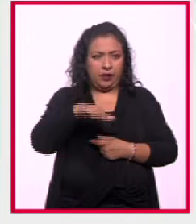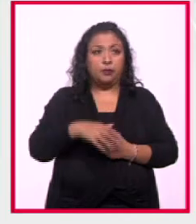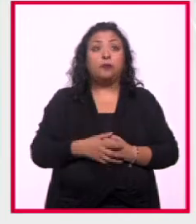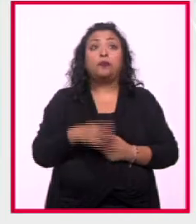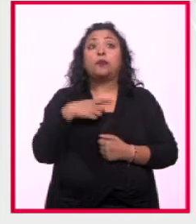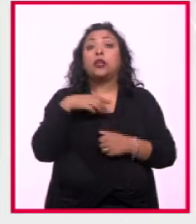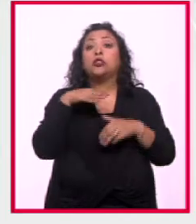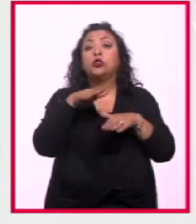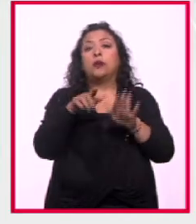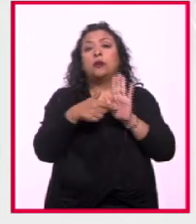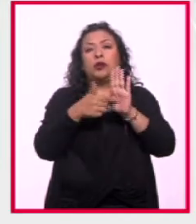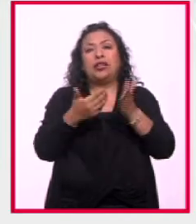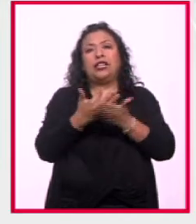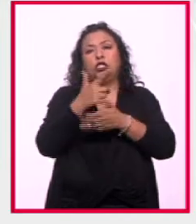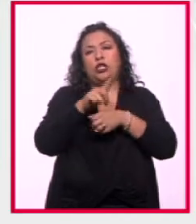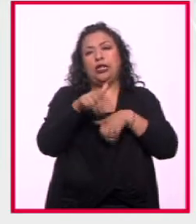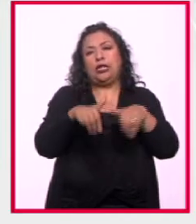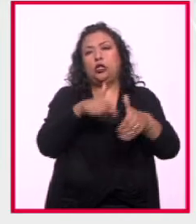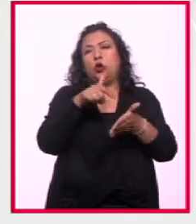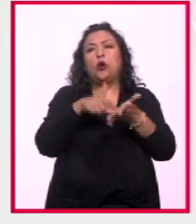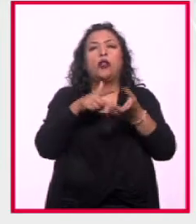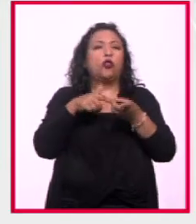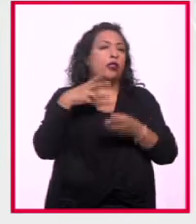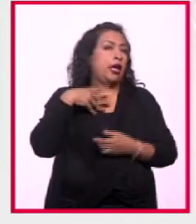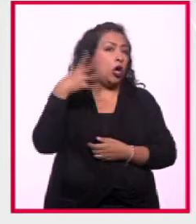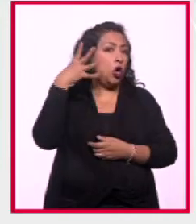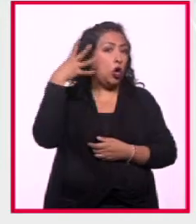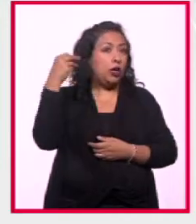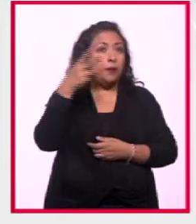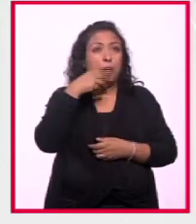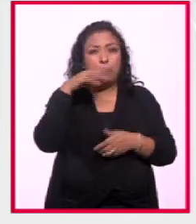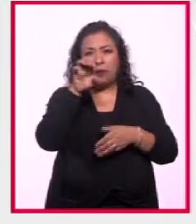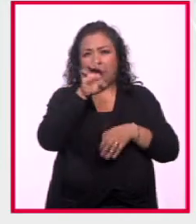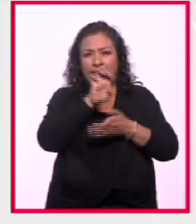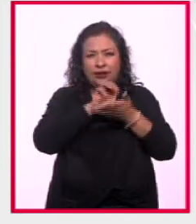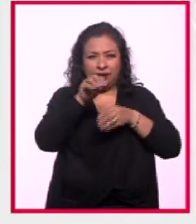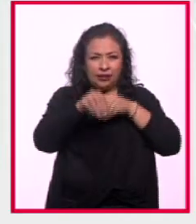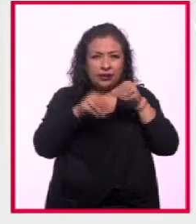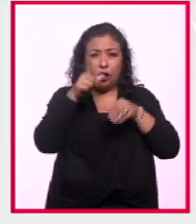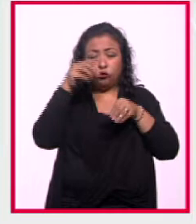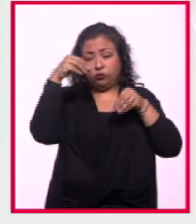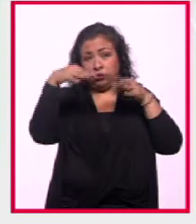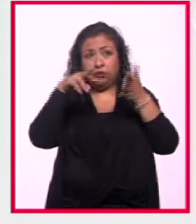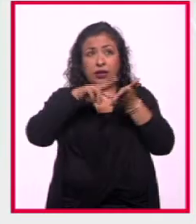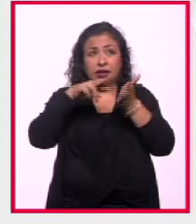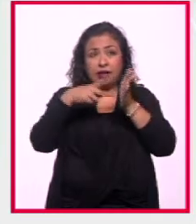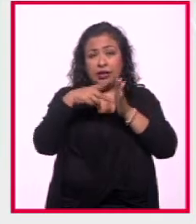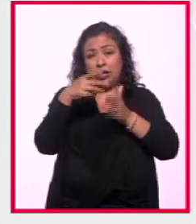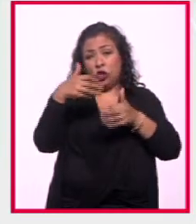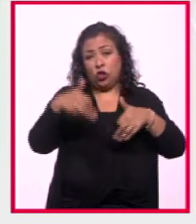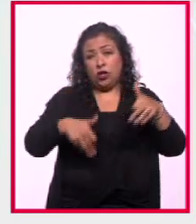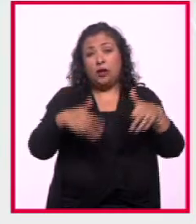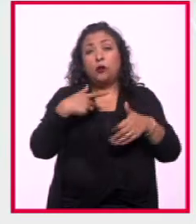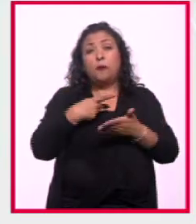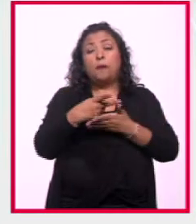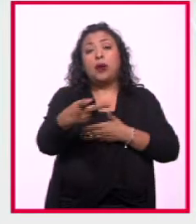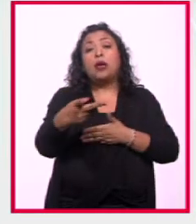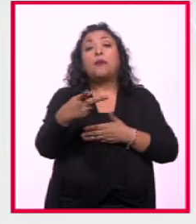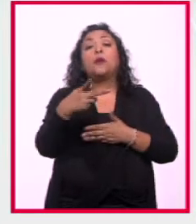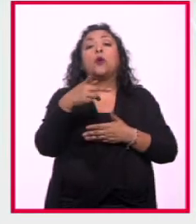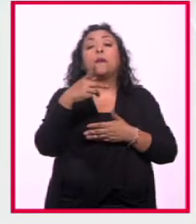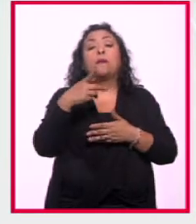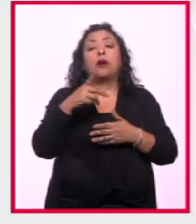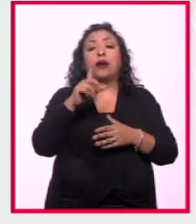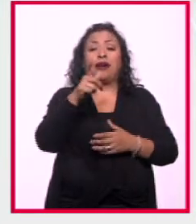en el marco de la muestra nacional de teatro en colima el escenógrafo iluminador y arquitecto teatral arturo nava será galardonado con la medalla